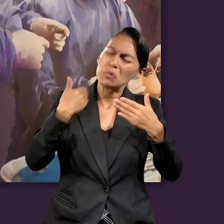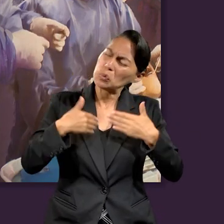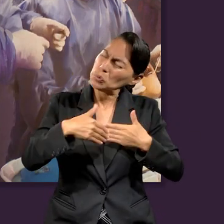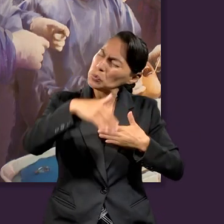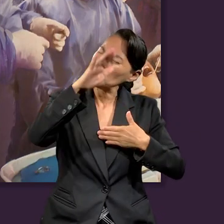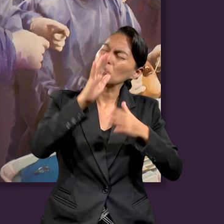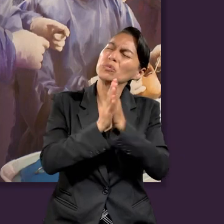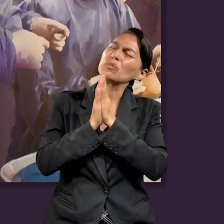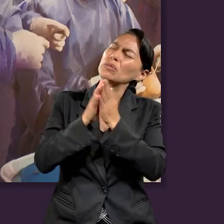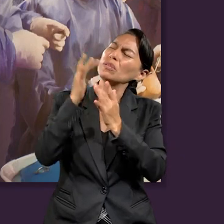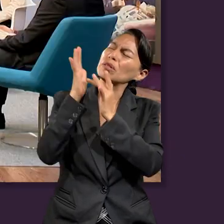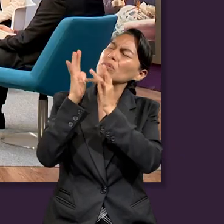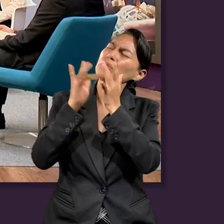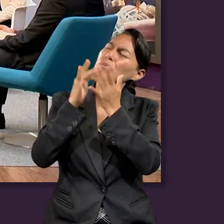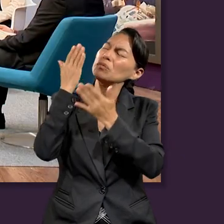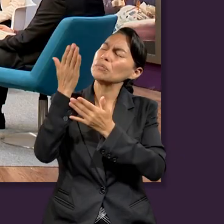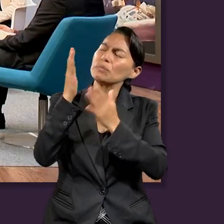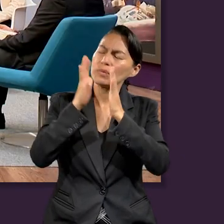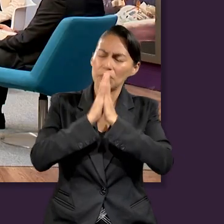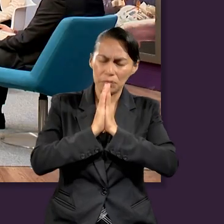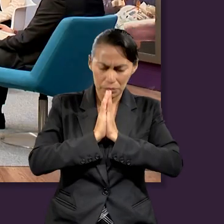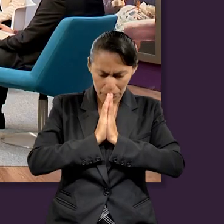En el nombre de Jesús. Amén. Amén.